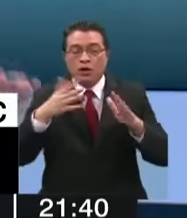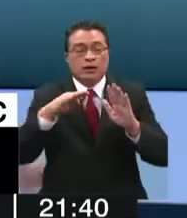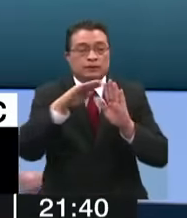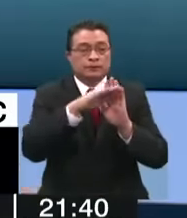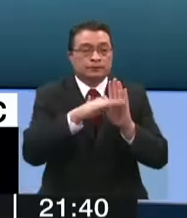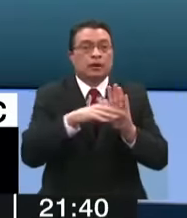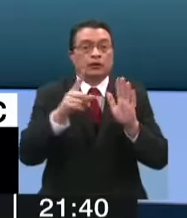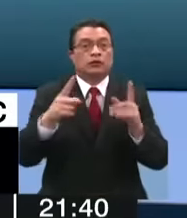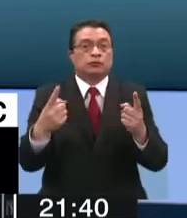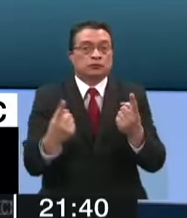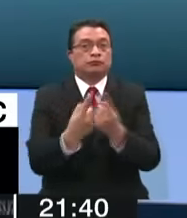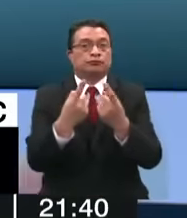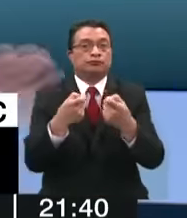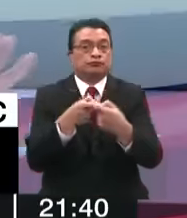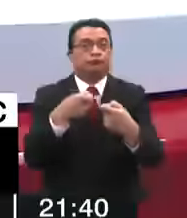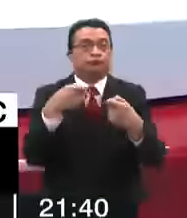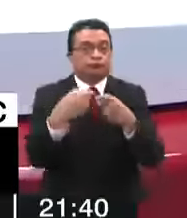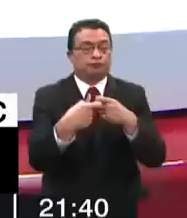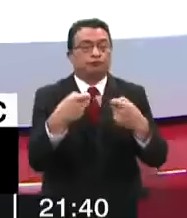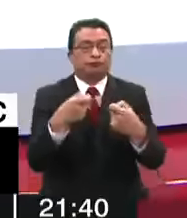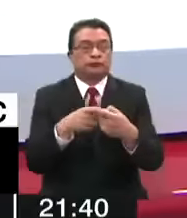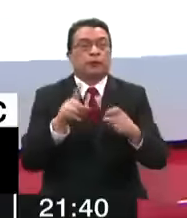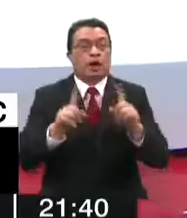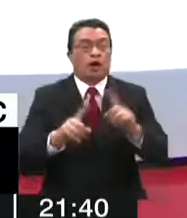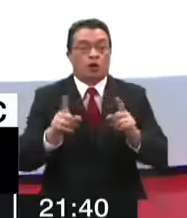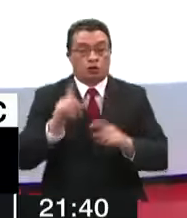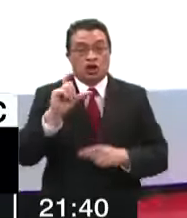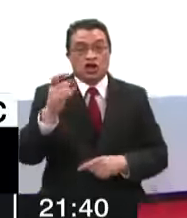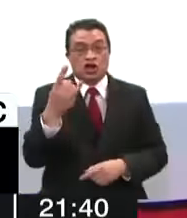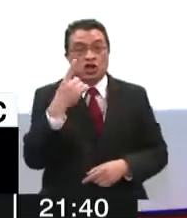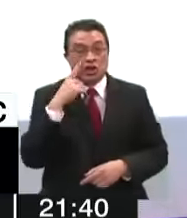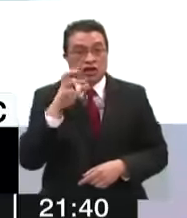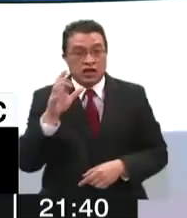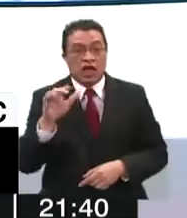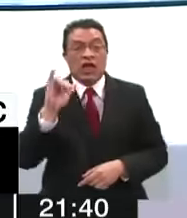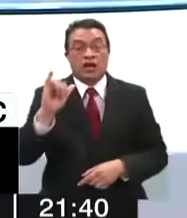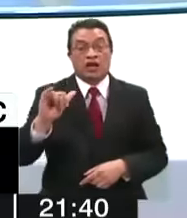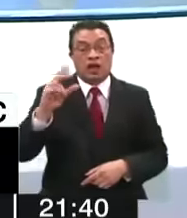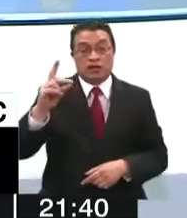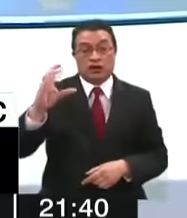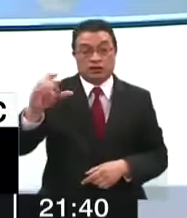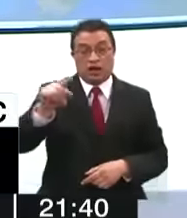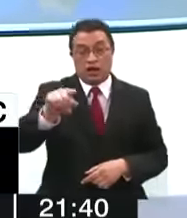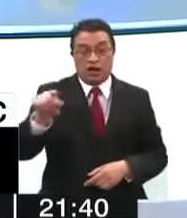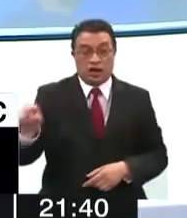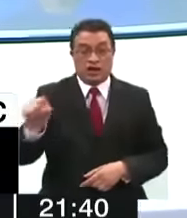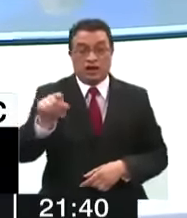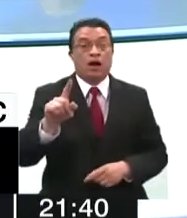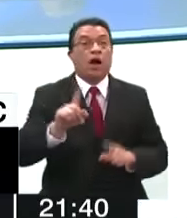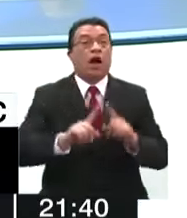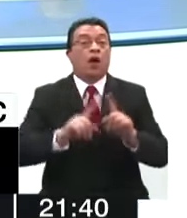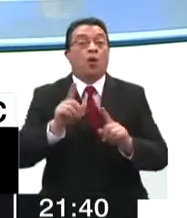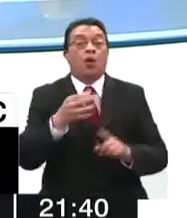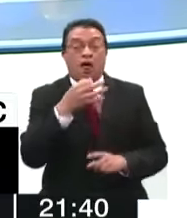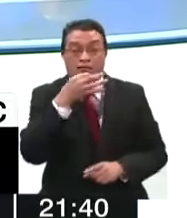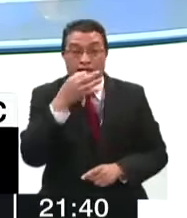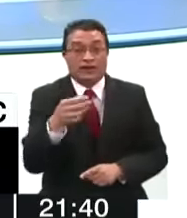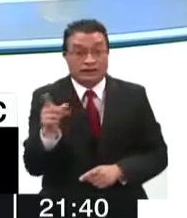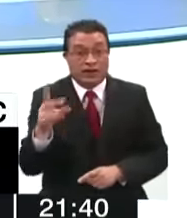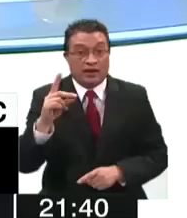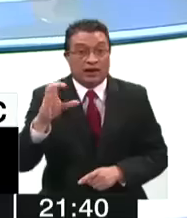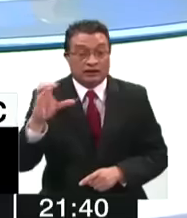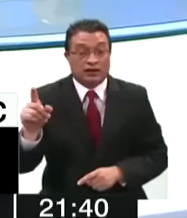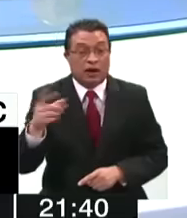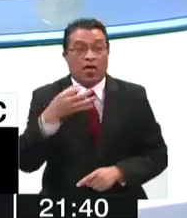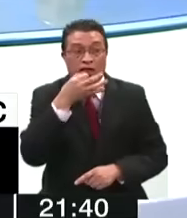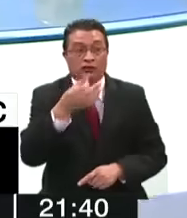son desencuentros que se han venido manifestando, por ejemplo, entre el mismo Alejandro Guillé y la Democracia Cristiana. Algunos han señalado, la misma Mariana Elwin dentro de la Democracia Cristiana, yo